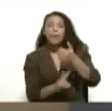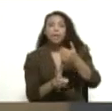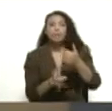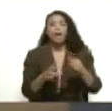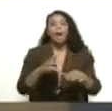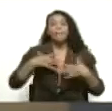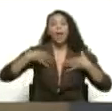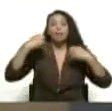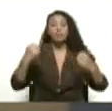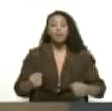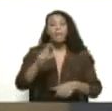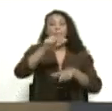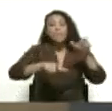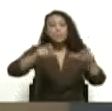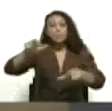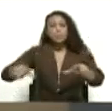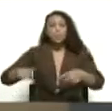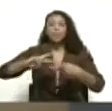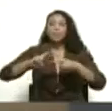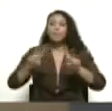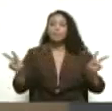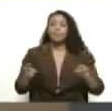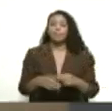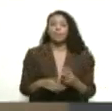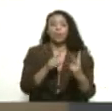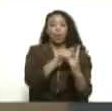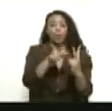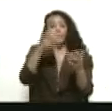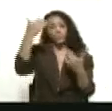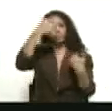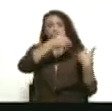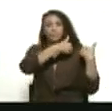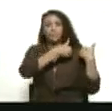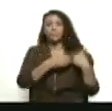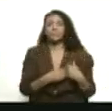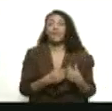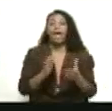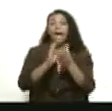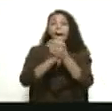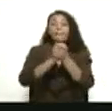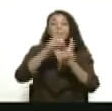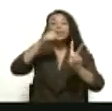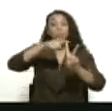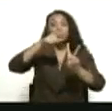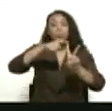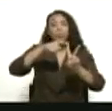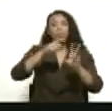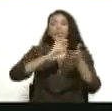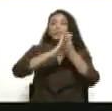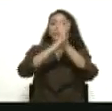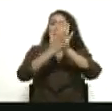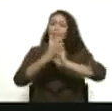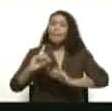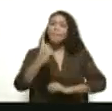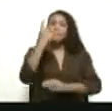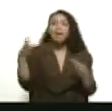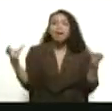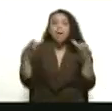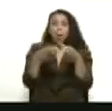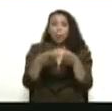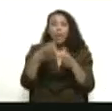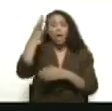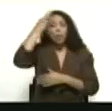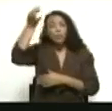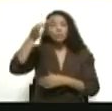para Seguridad Ciudadana y Paz. Amigos de Venezolana de Televisión, acaba de concluir una primera reunión del